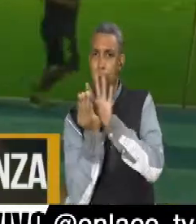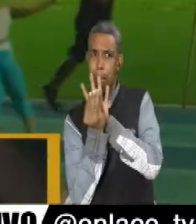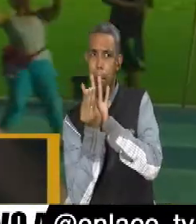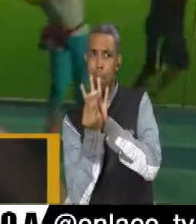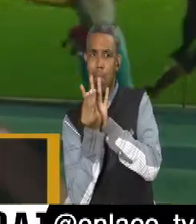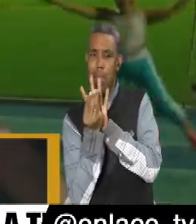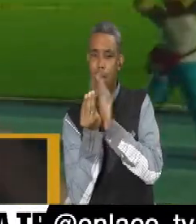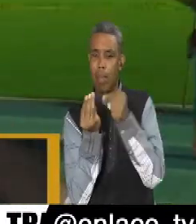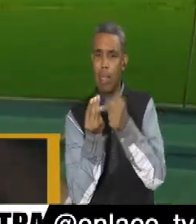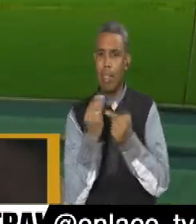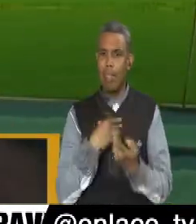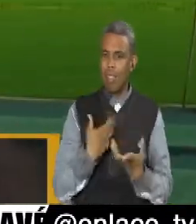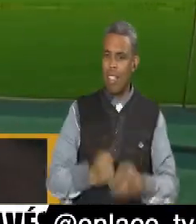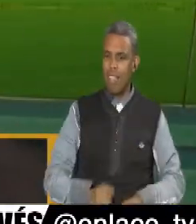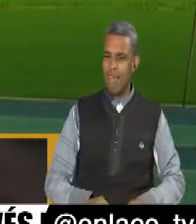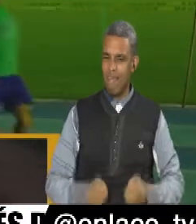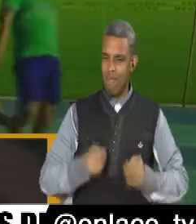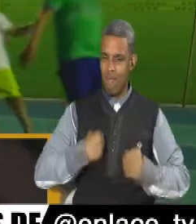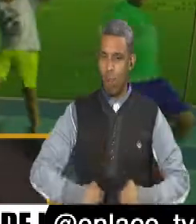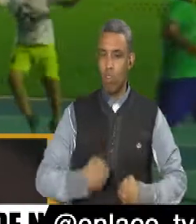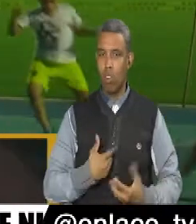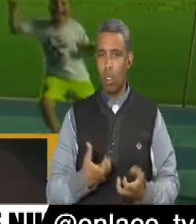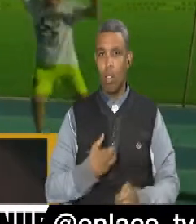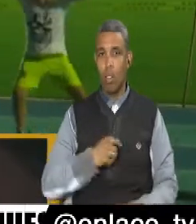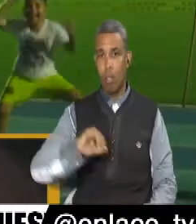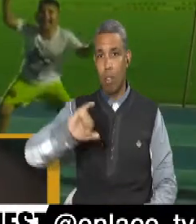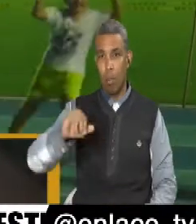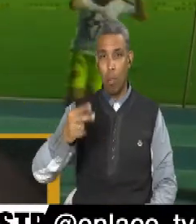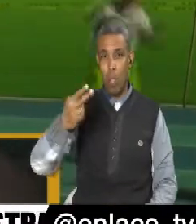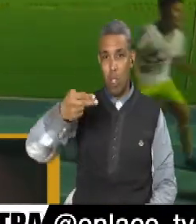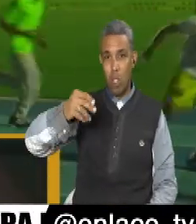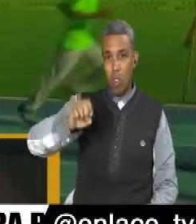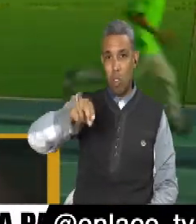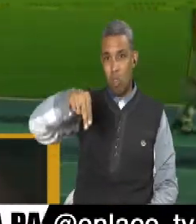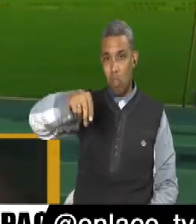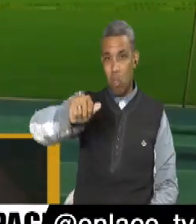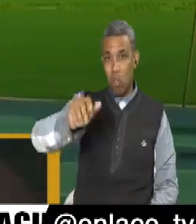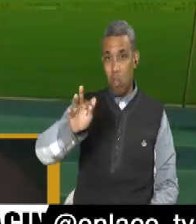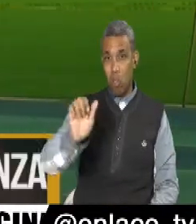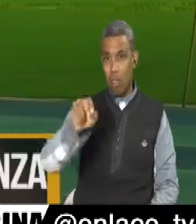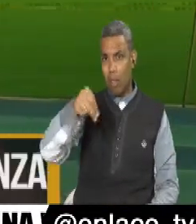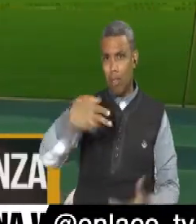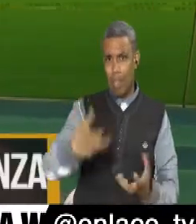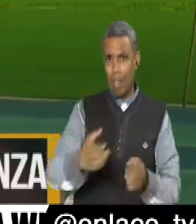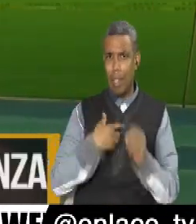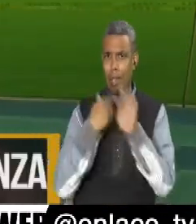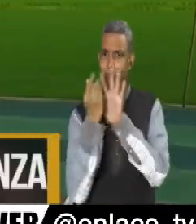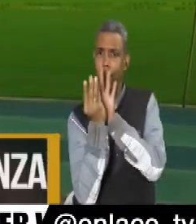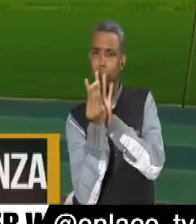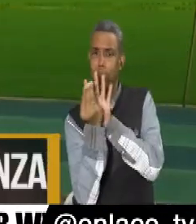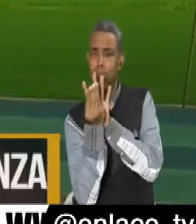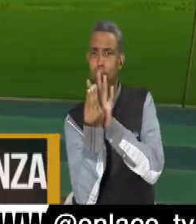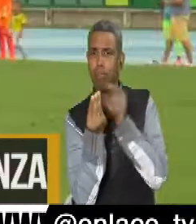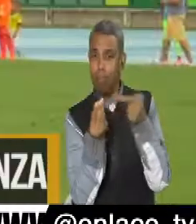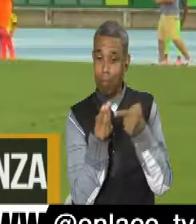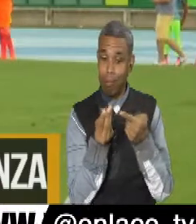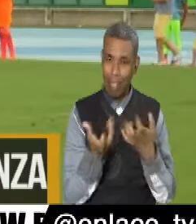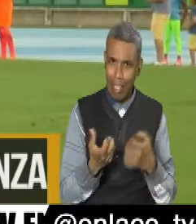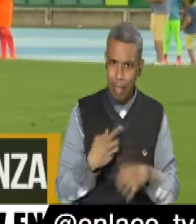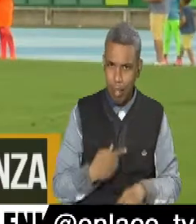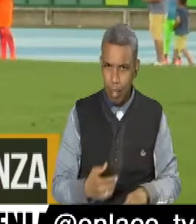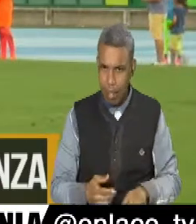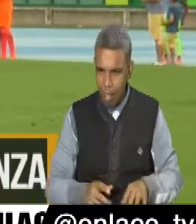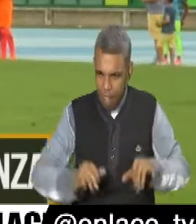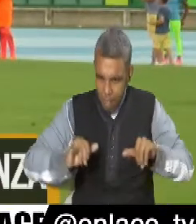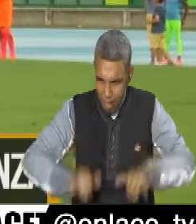venido ensayando, ¿no? Vamos a ver con la llegada de Jonathan Álvarez, confiamos que ganemos una solidez especial en el